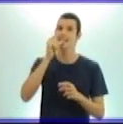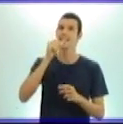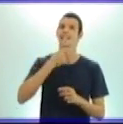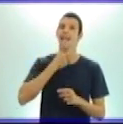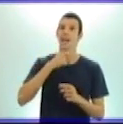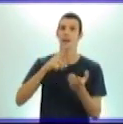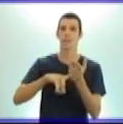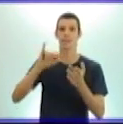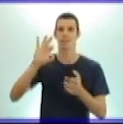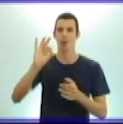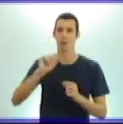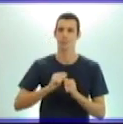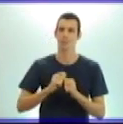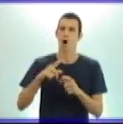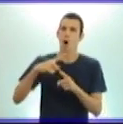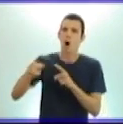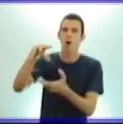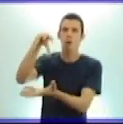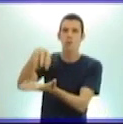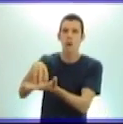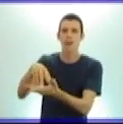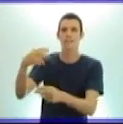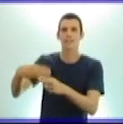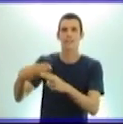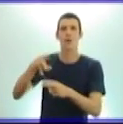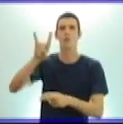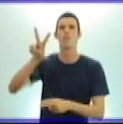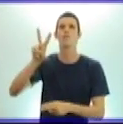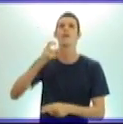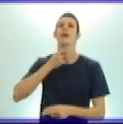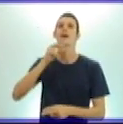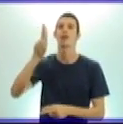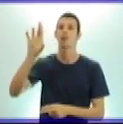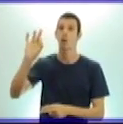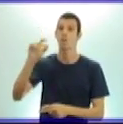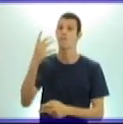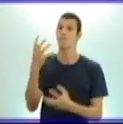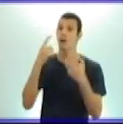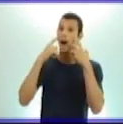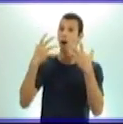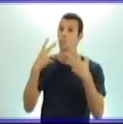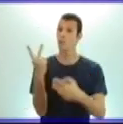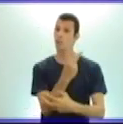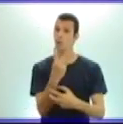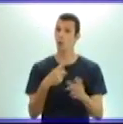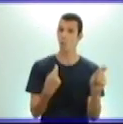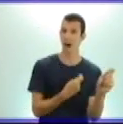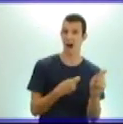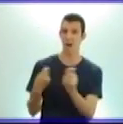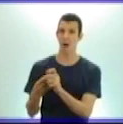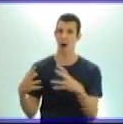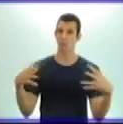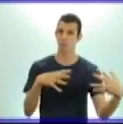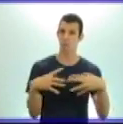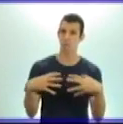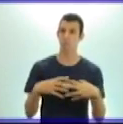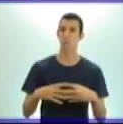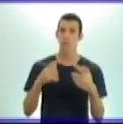personalidades desplegaron un estoico papel durante los